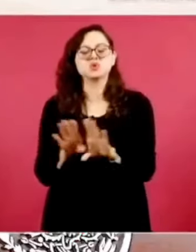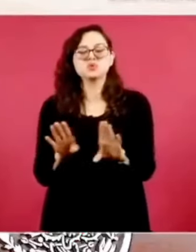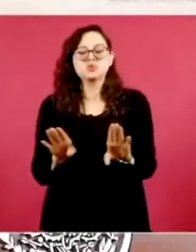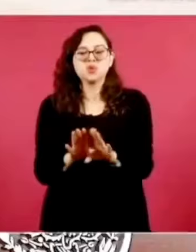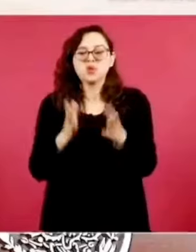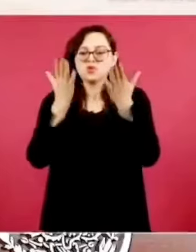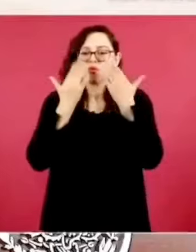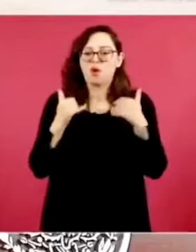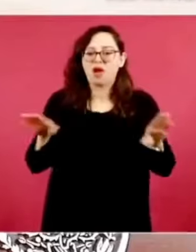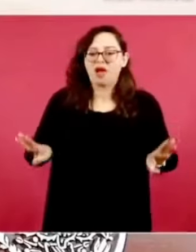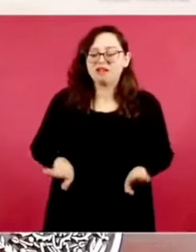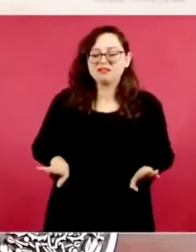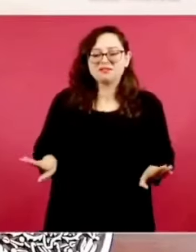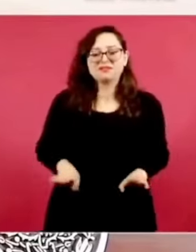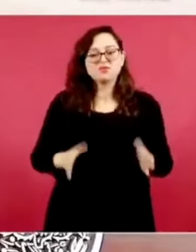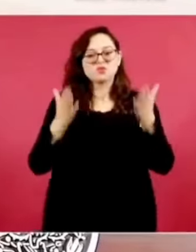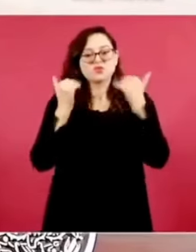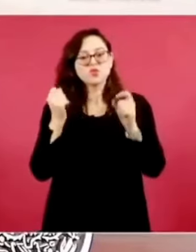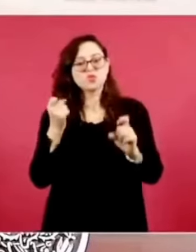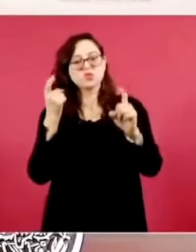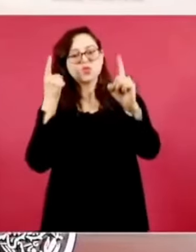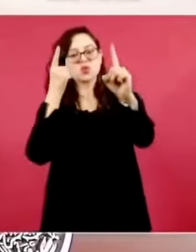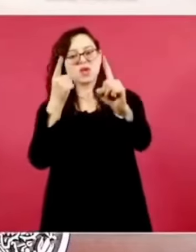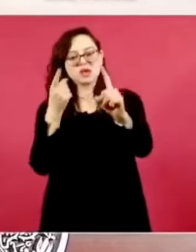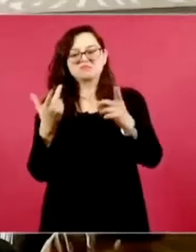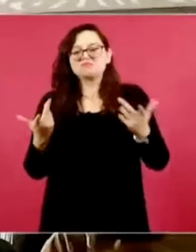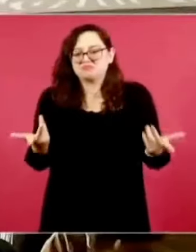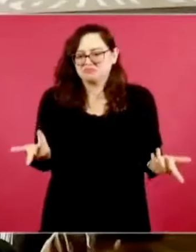Para todo se necesita